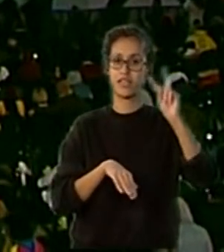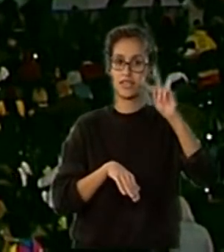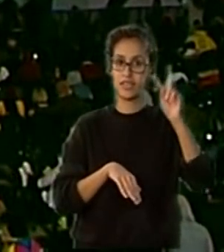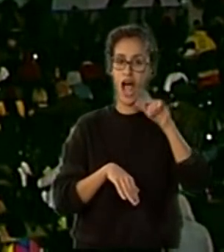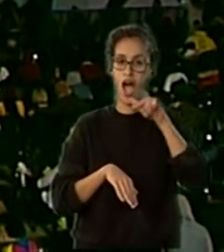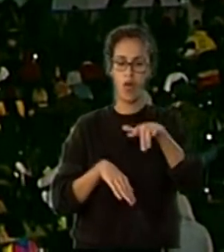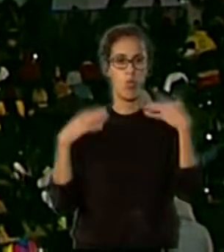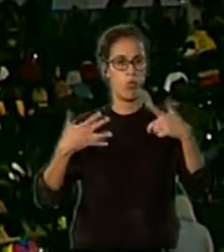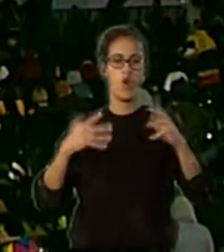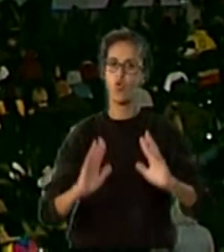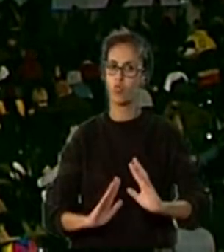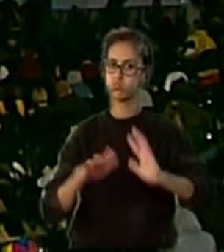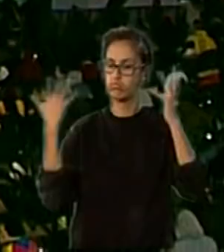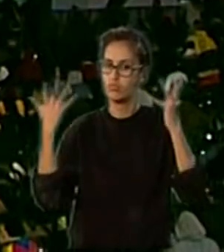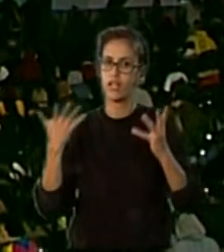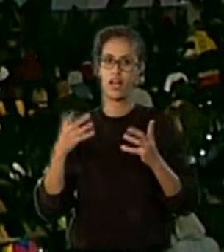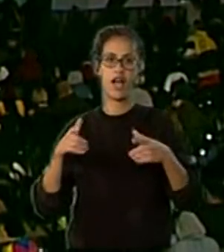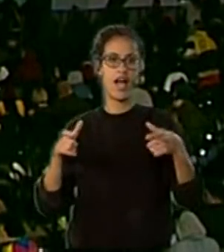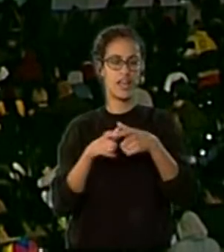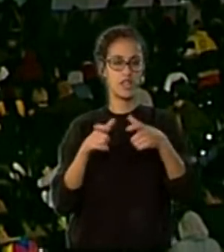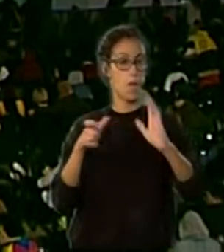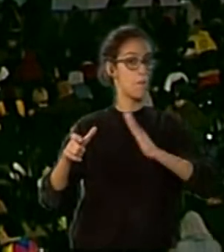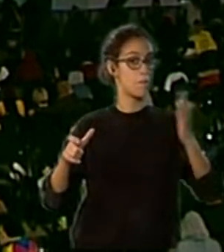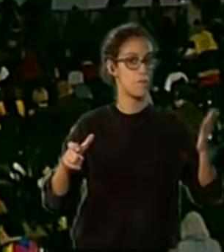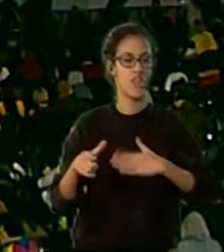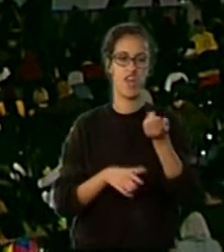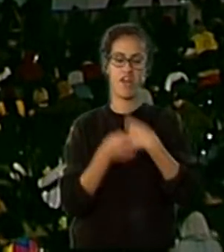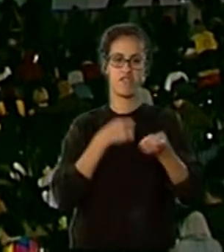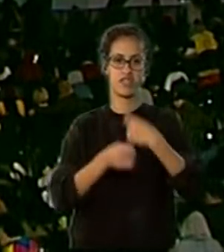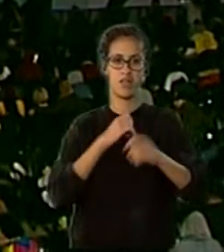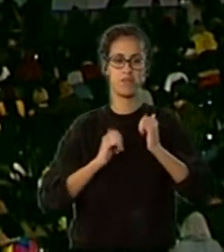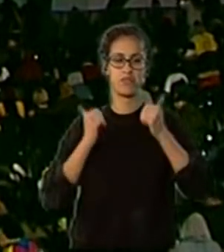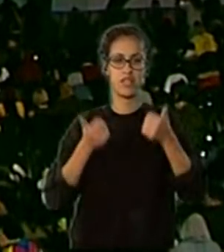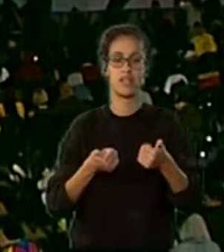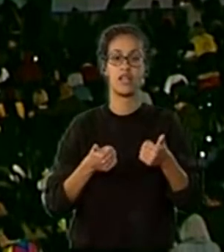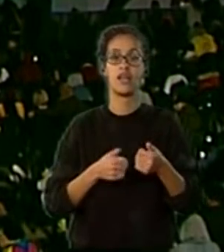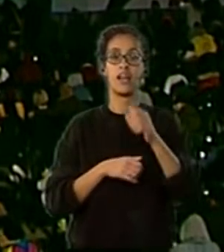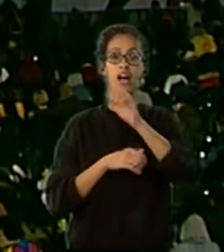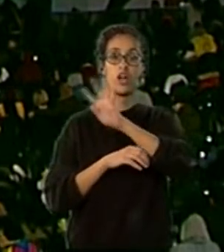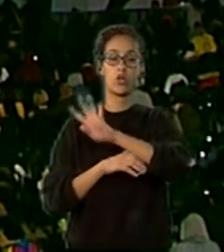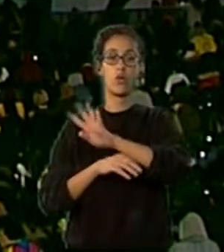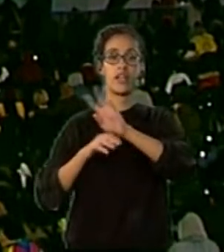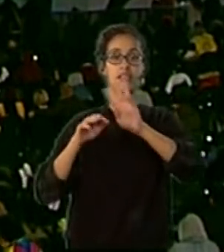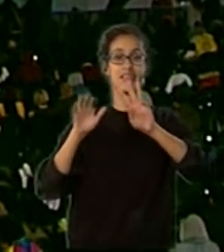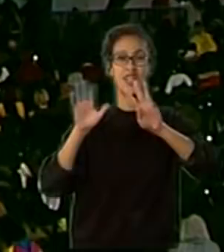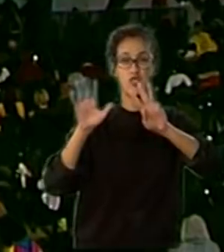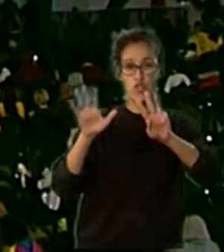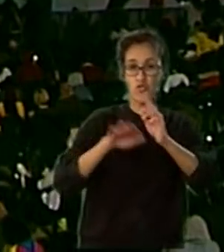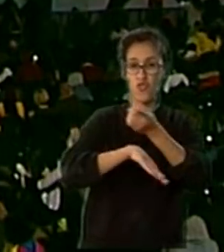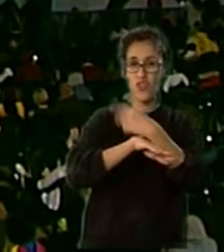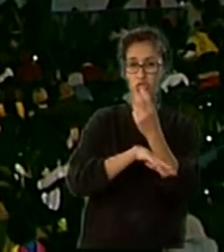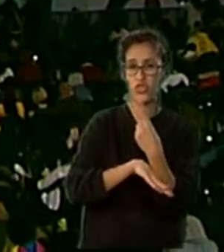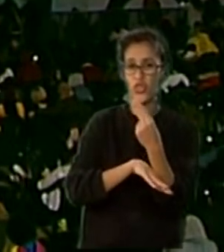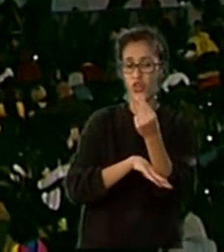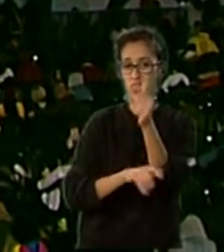auténtica revolución, y las entradas se pondrán mañana a la venta, y 48 horas hay personas haciendo cola para